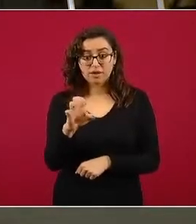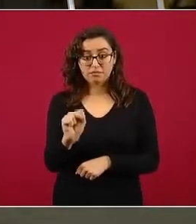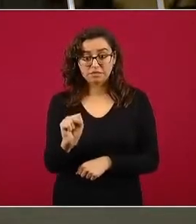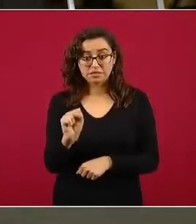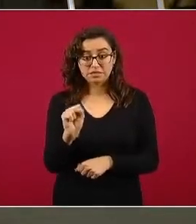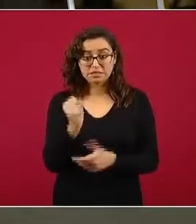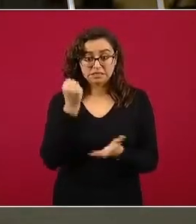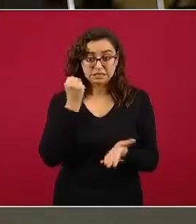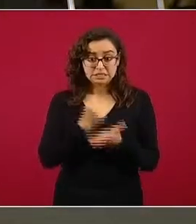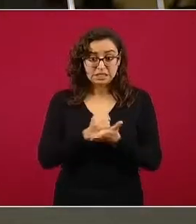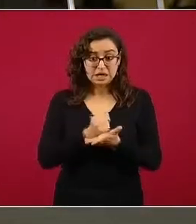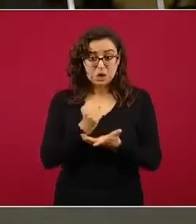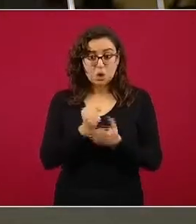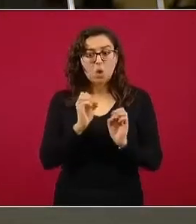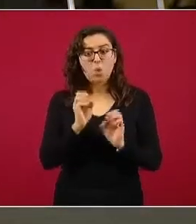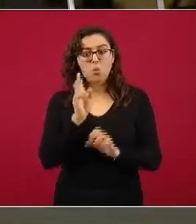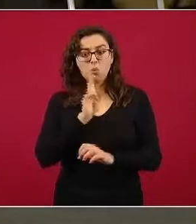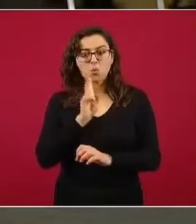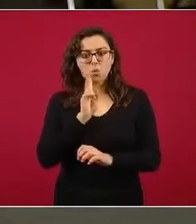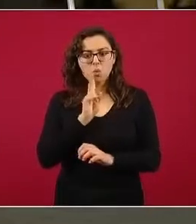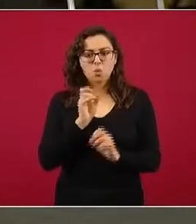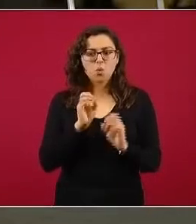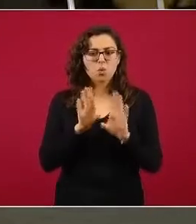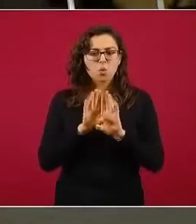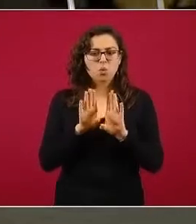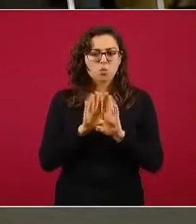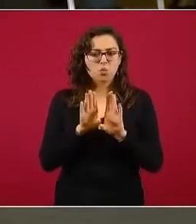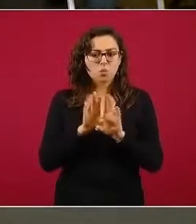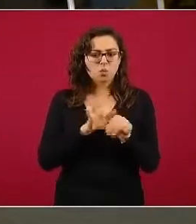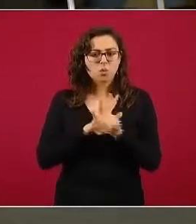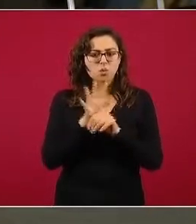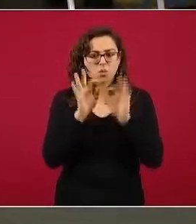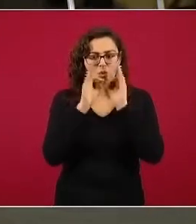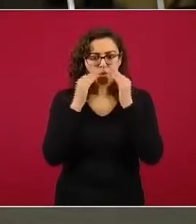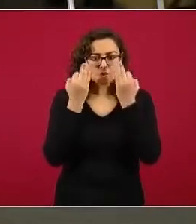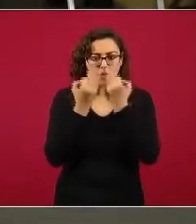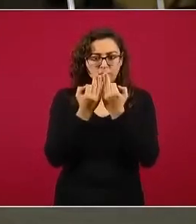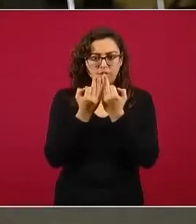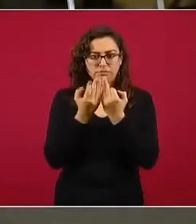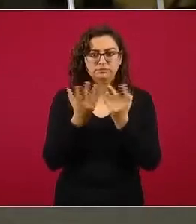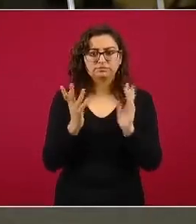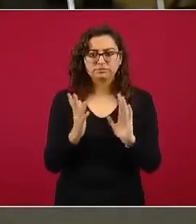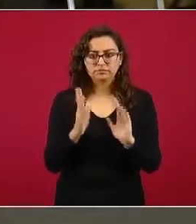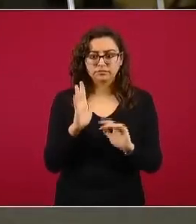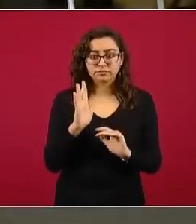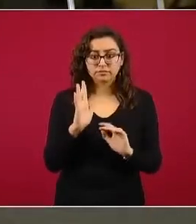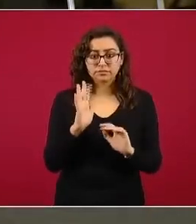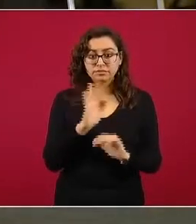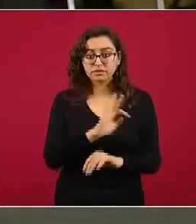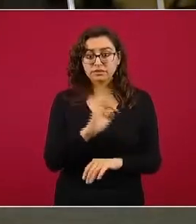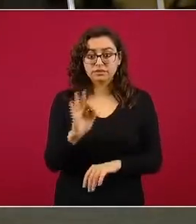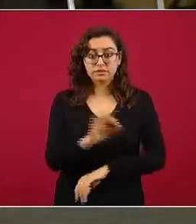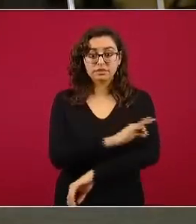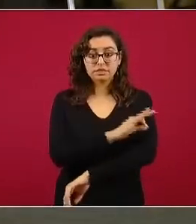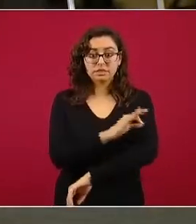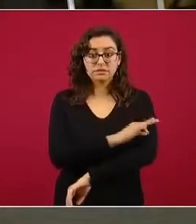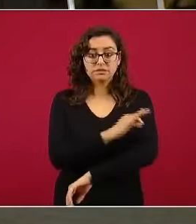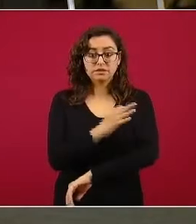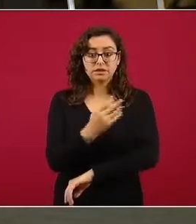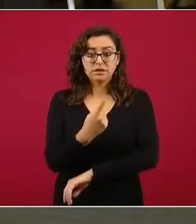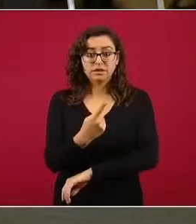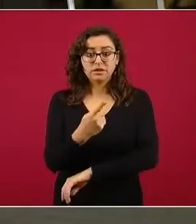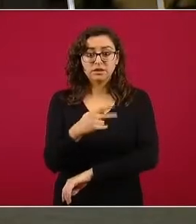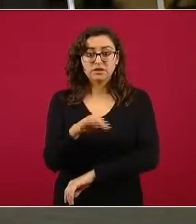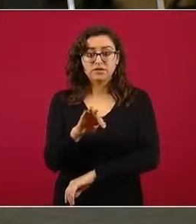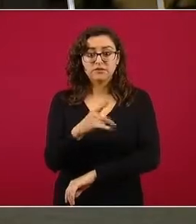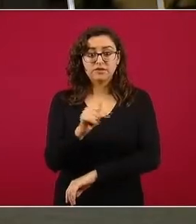estudios clínicos. Aquí exactamente cuál va a ser el mecanismo, y preguntarle también si ya tienen una fecha de llegada de la vacuna de